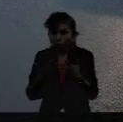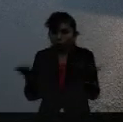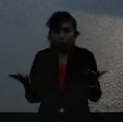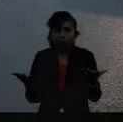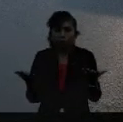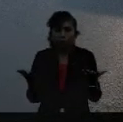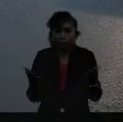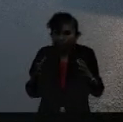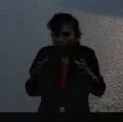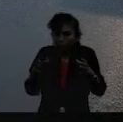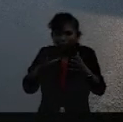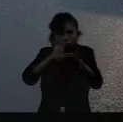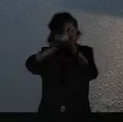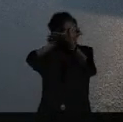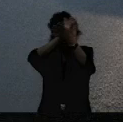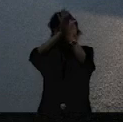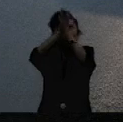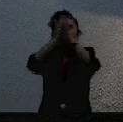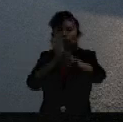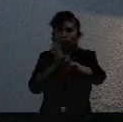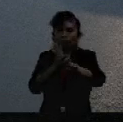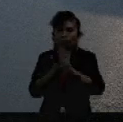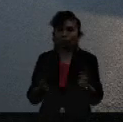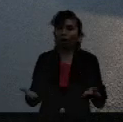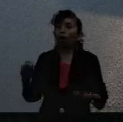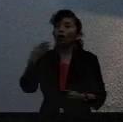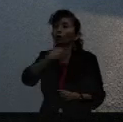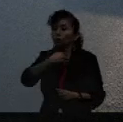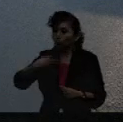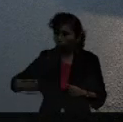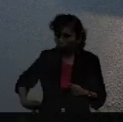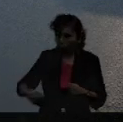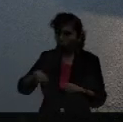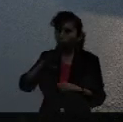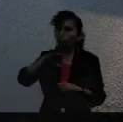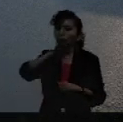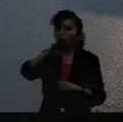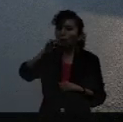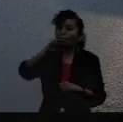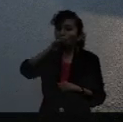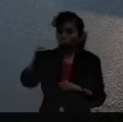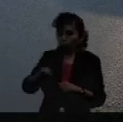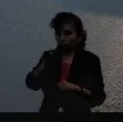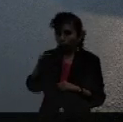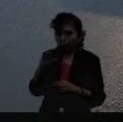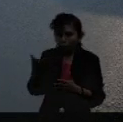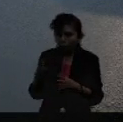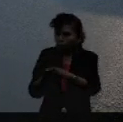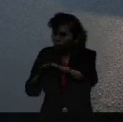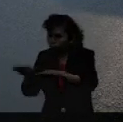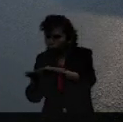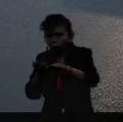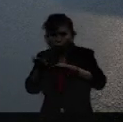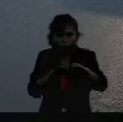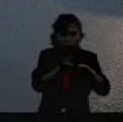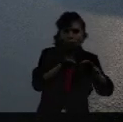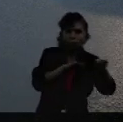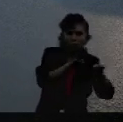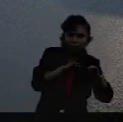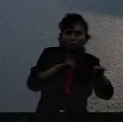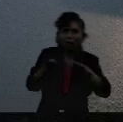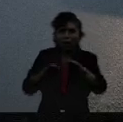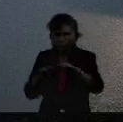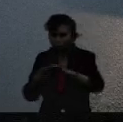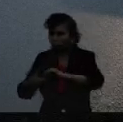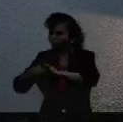esta construcción de la transformación a las y los presidentes municipales que nos acompañan hoy que hemos trabajado codo a codo que hemos trabajado